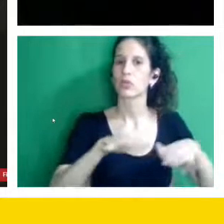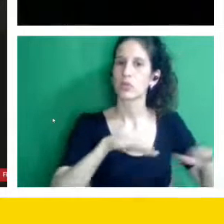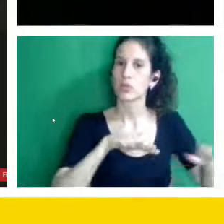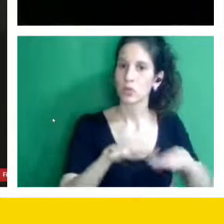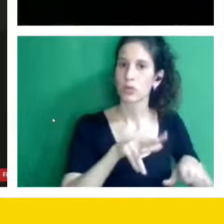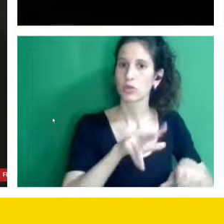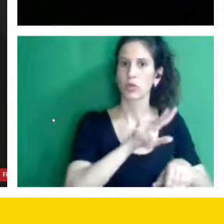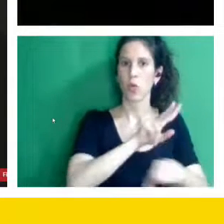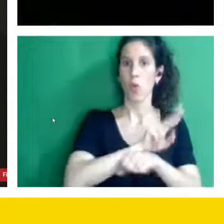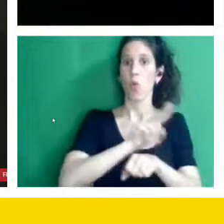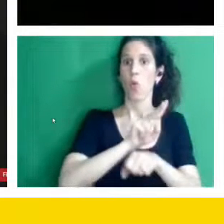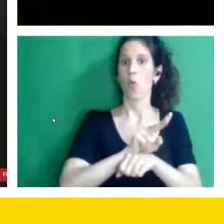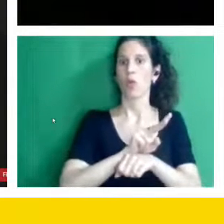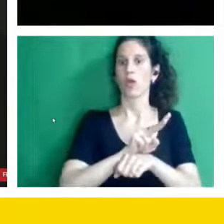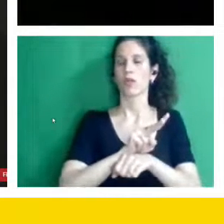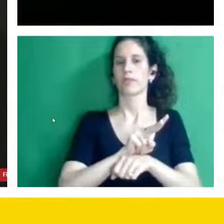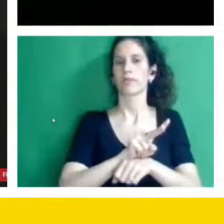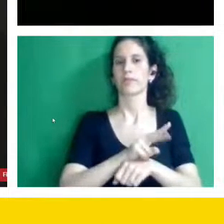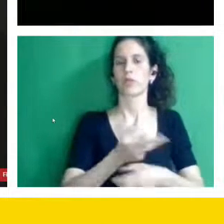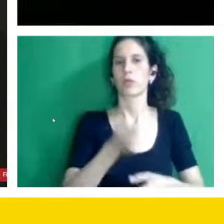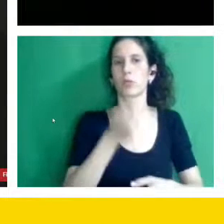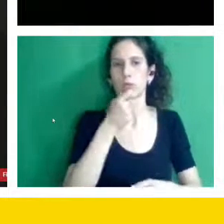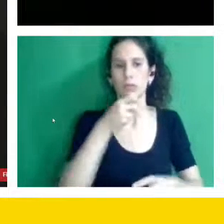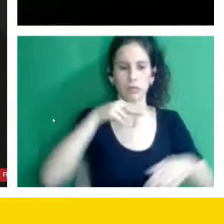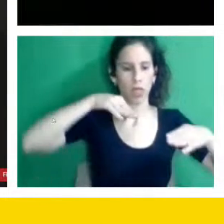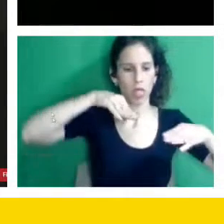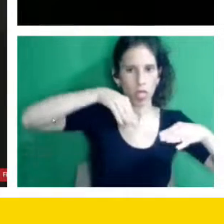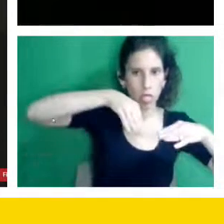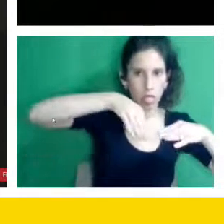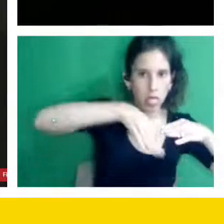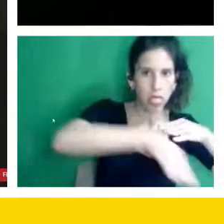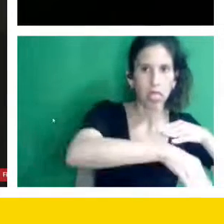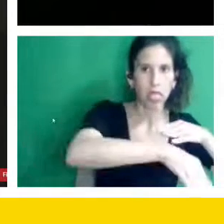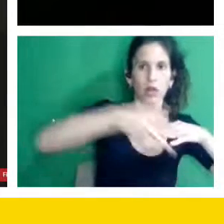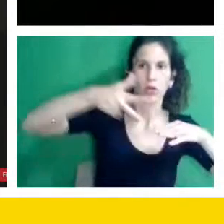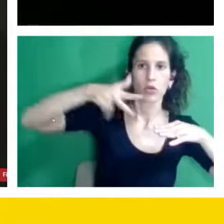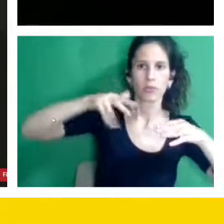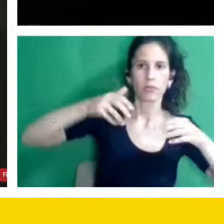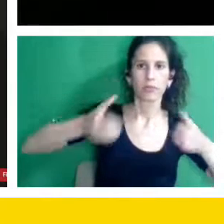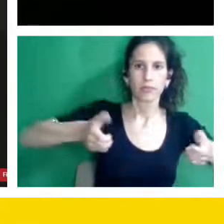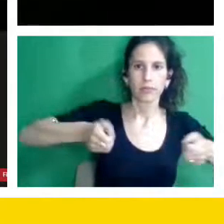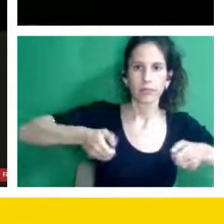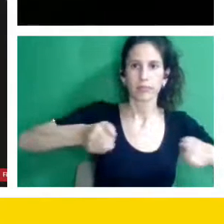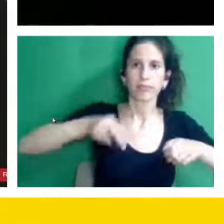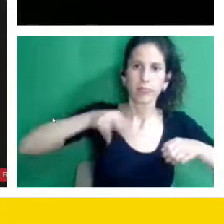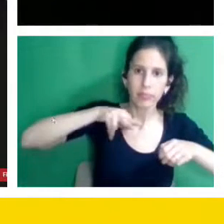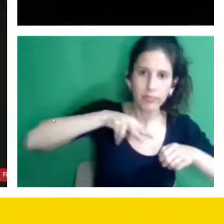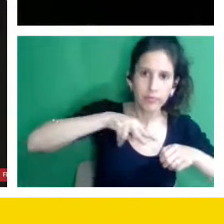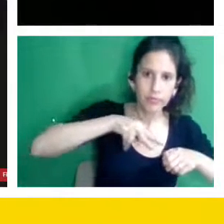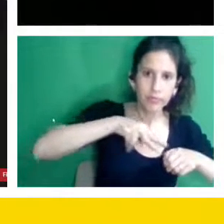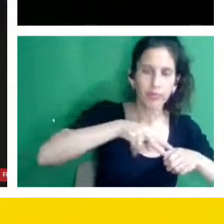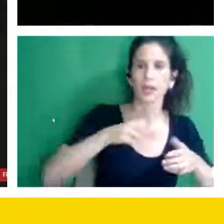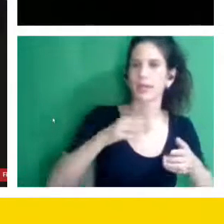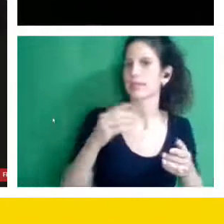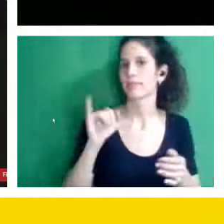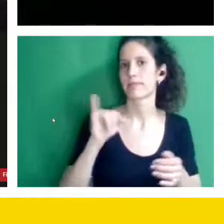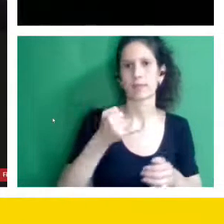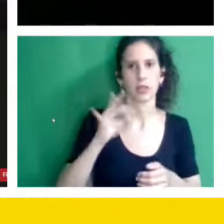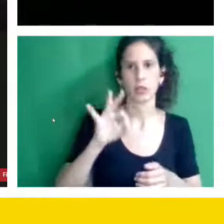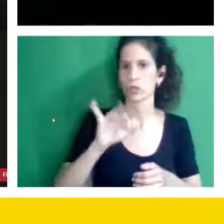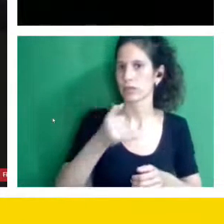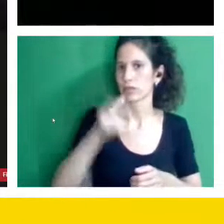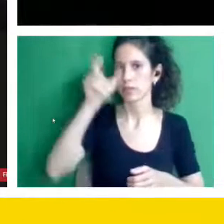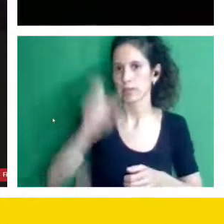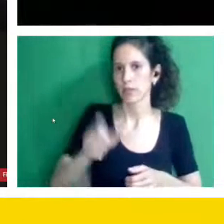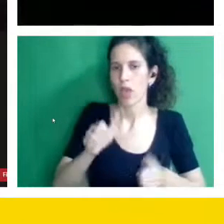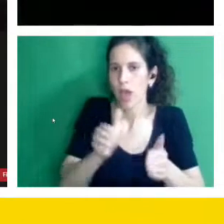íbamos a necesitar, si era una persona en silla de ruedas, algún acompañamiento. O bueno, vimos también los nombres que estaban